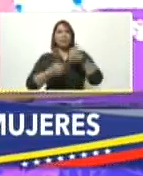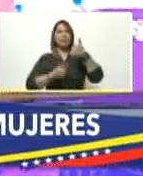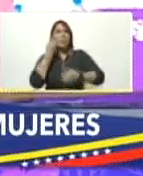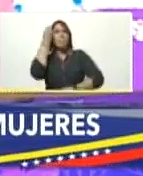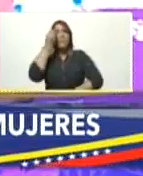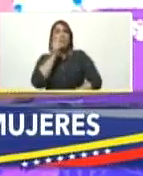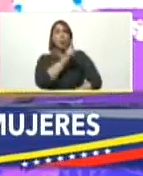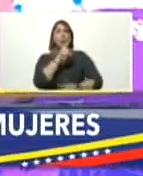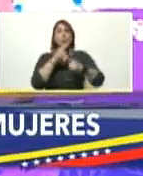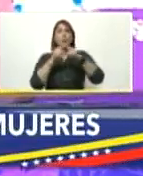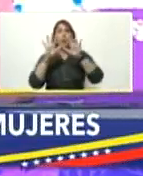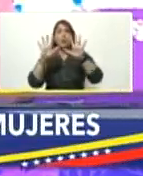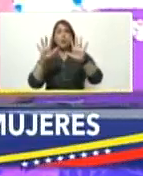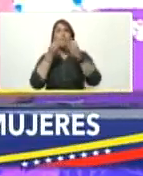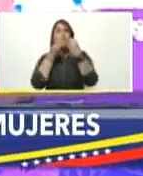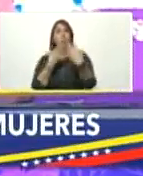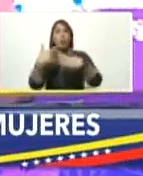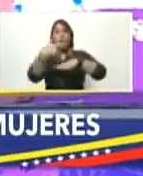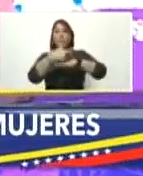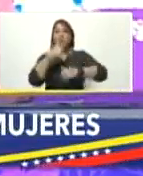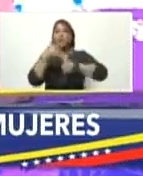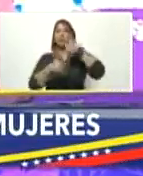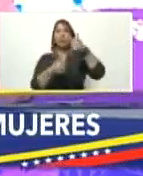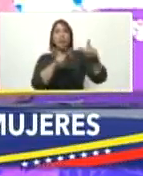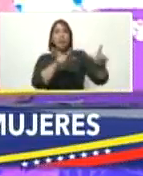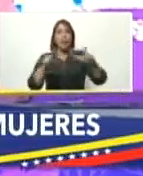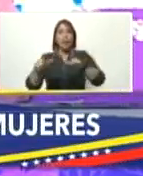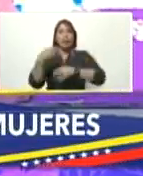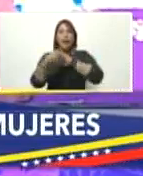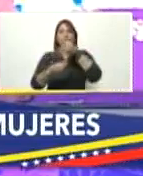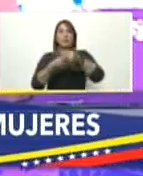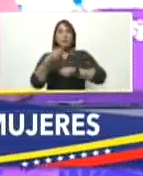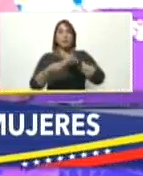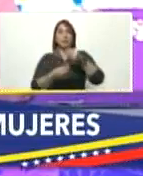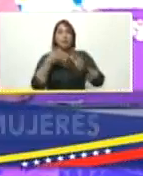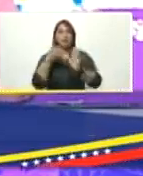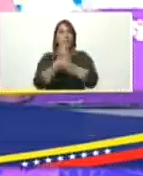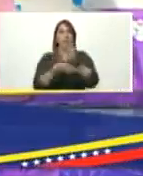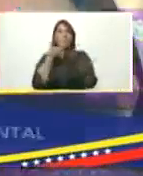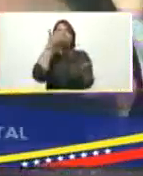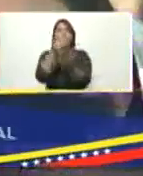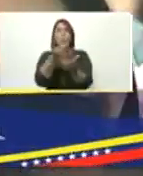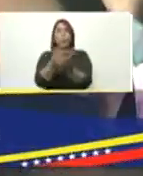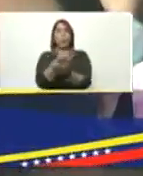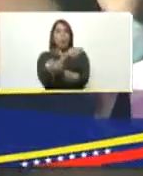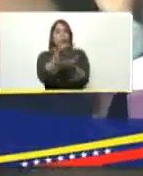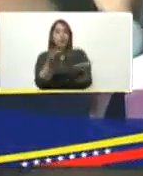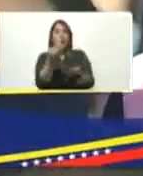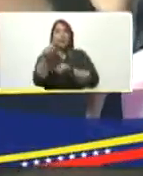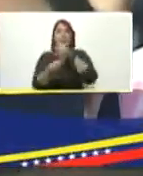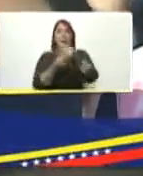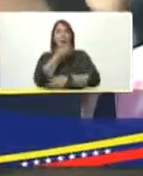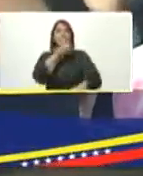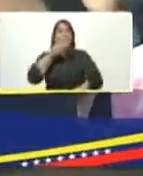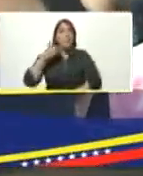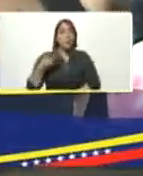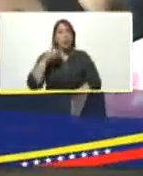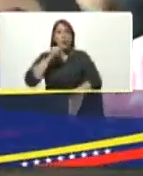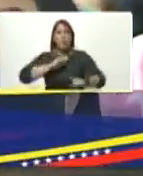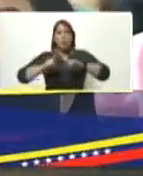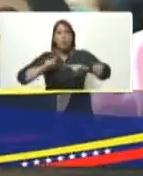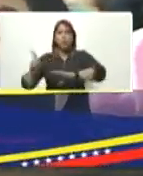del 1x10 del buen gobierno y qué están listas para hacer y qué proponen ustedes que se haga para mejorar la